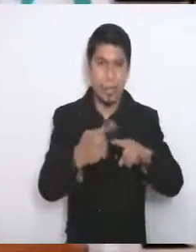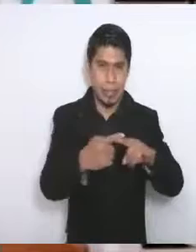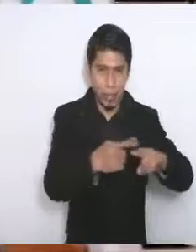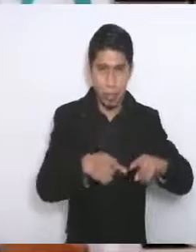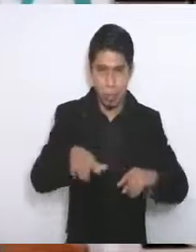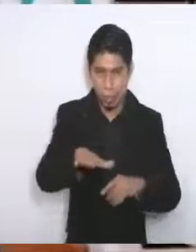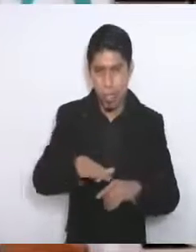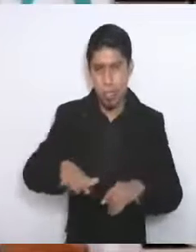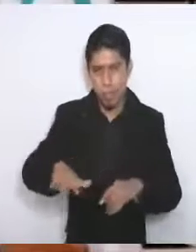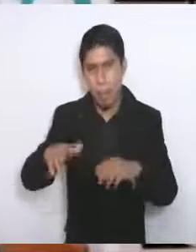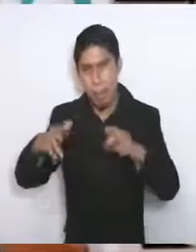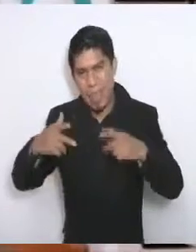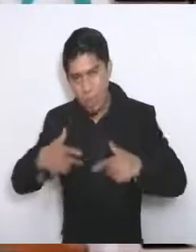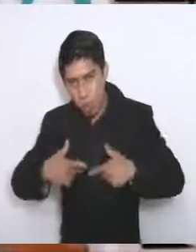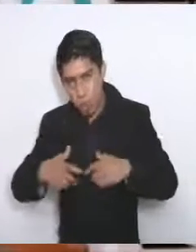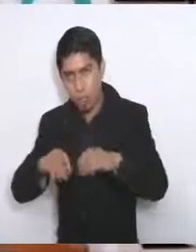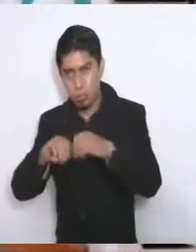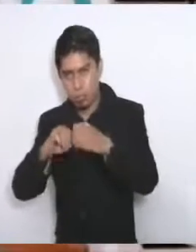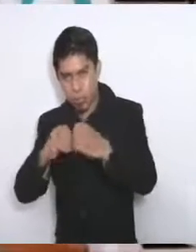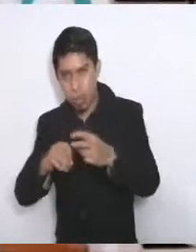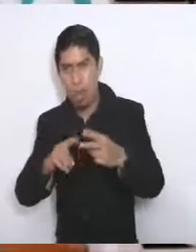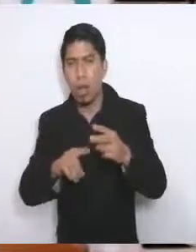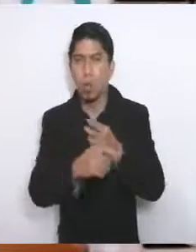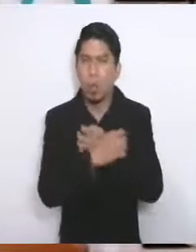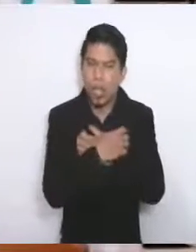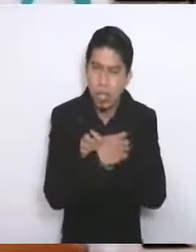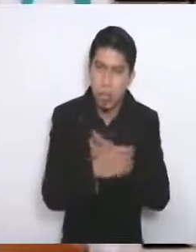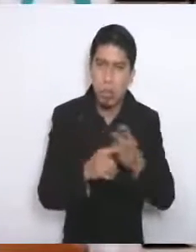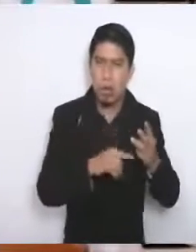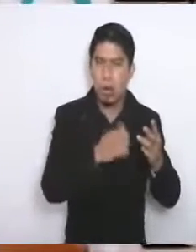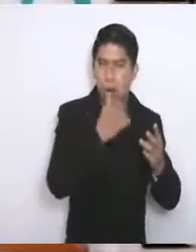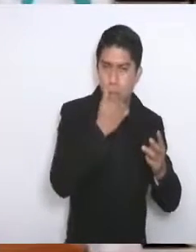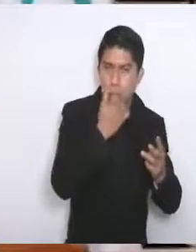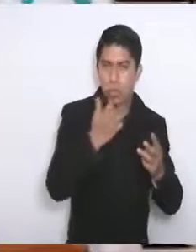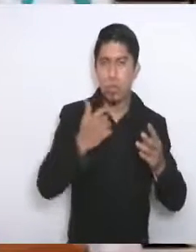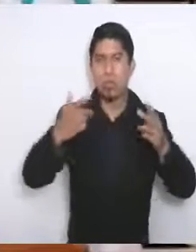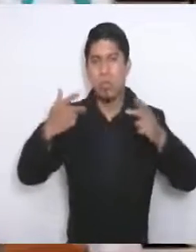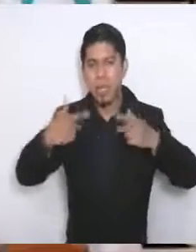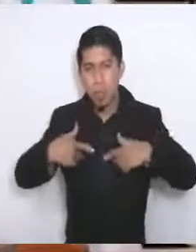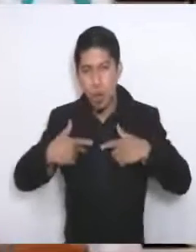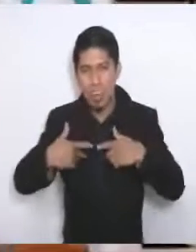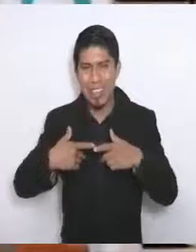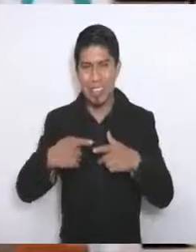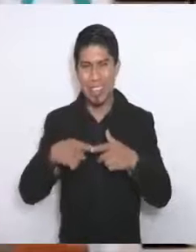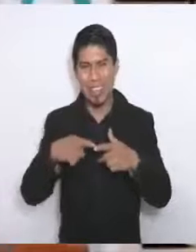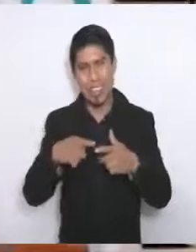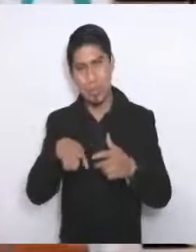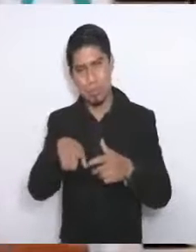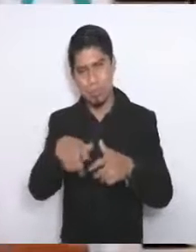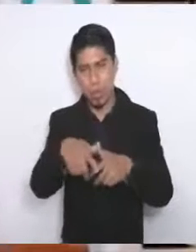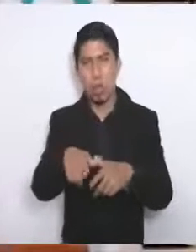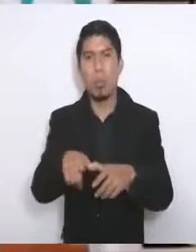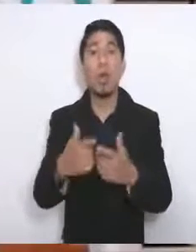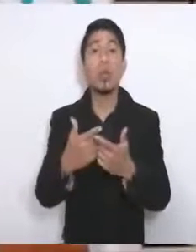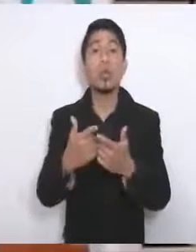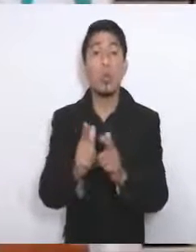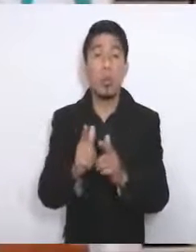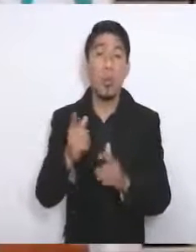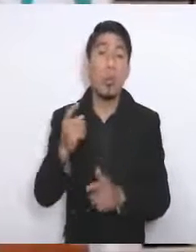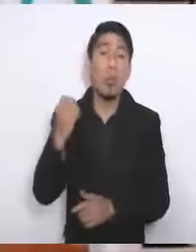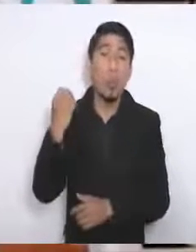de la sociedad civil La Academia estudiantes activistas y conglomerados como el grupo Oaxaca